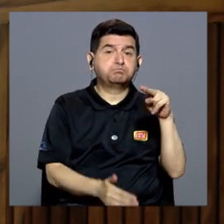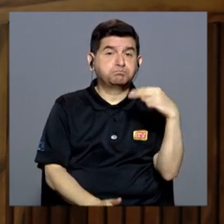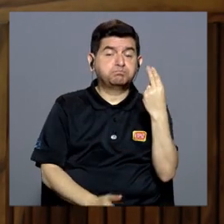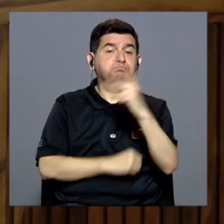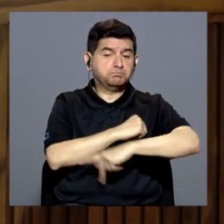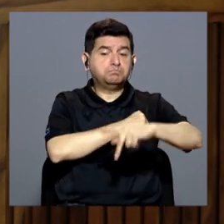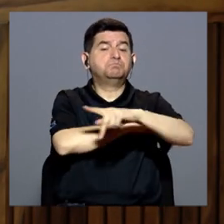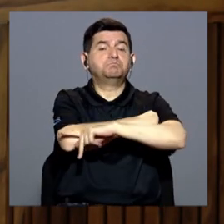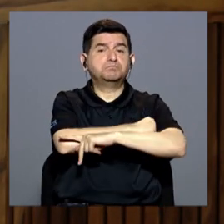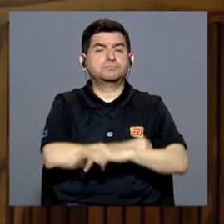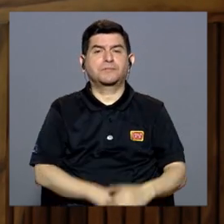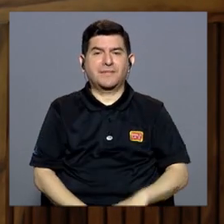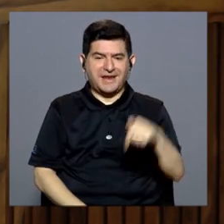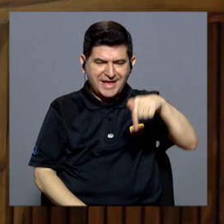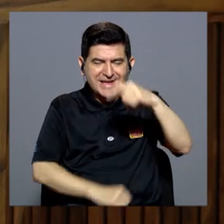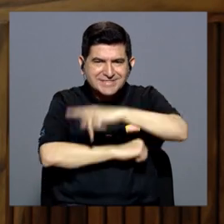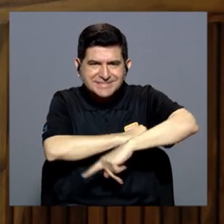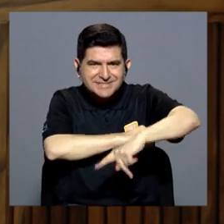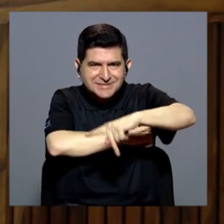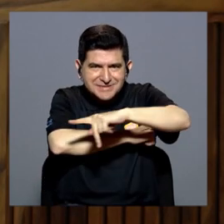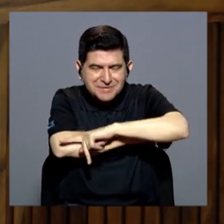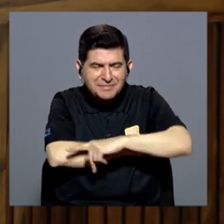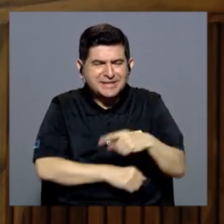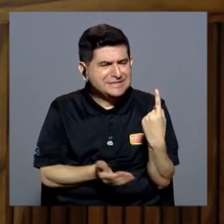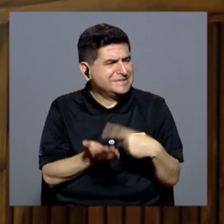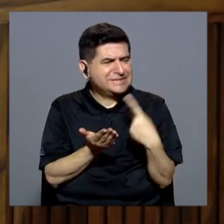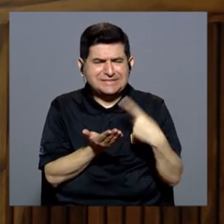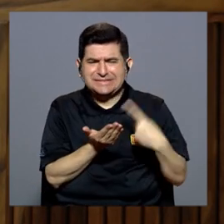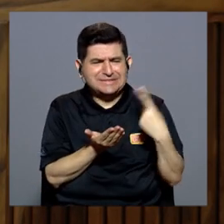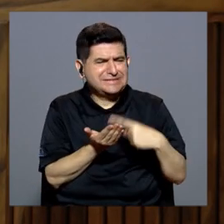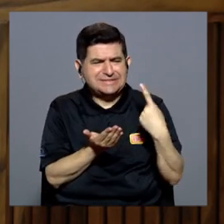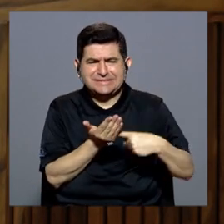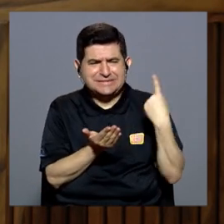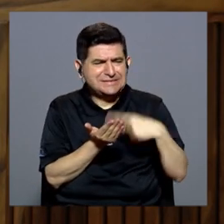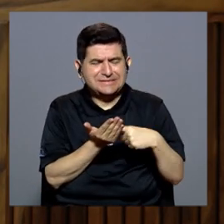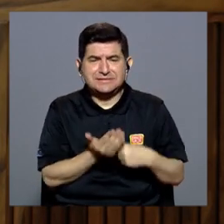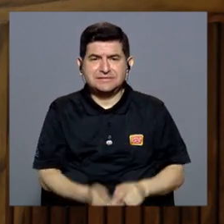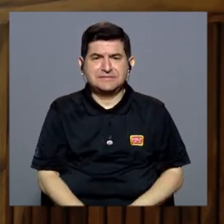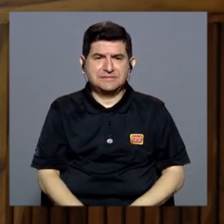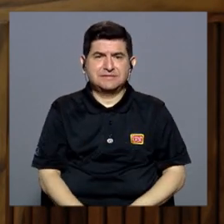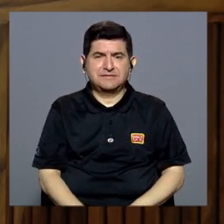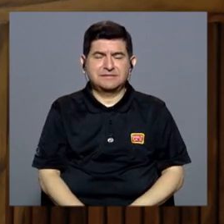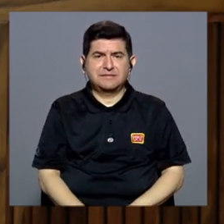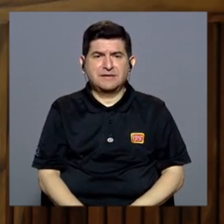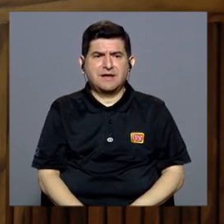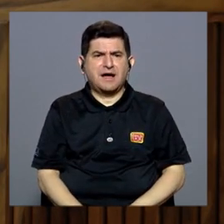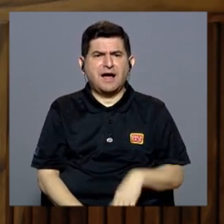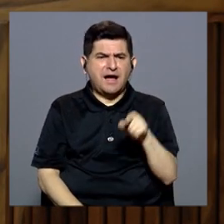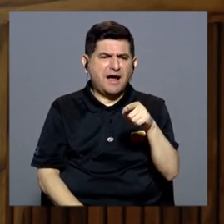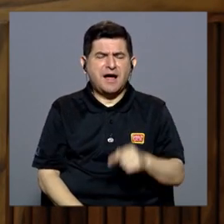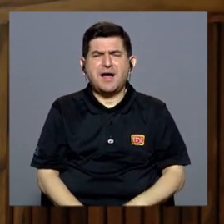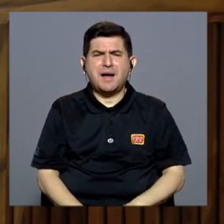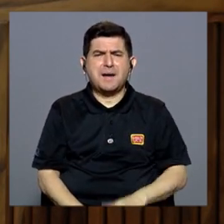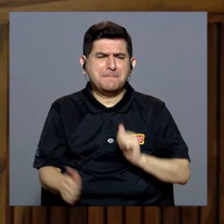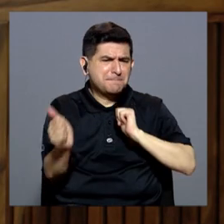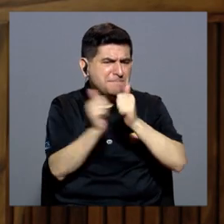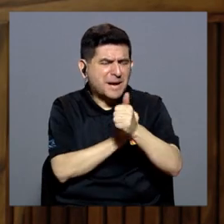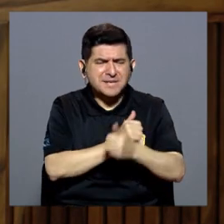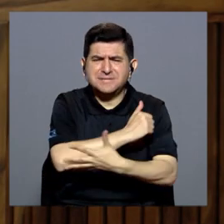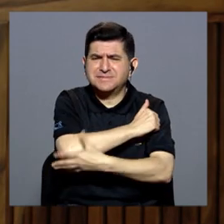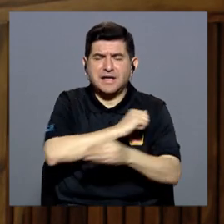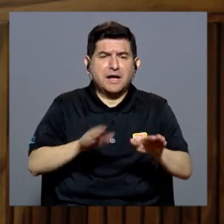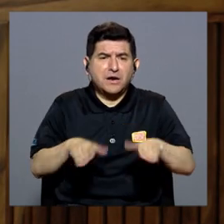para el país, un país que se debate sobre las maneras en que debe superar la pobreza,